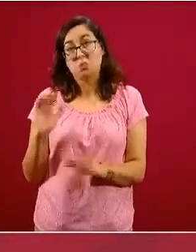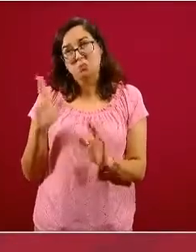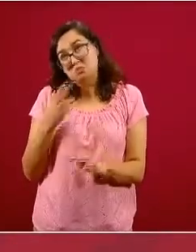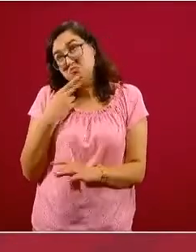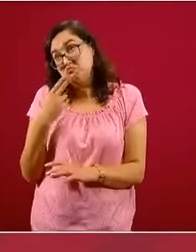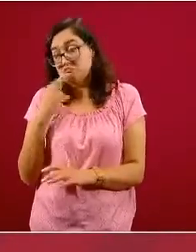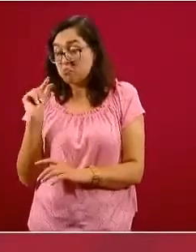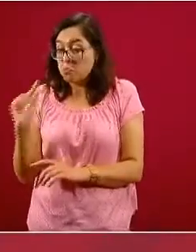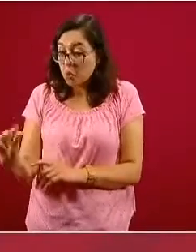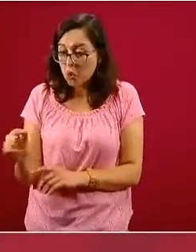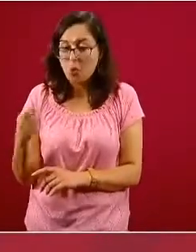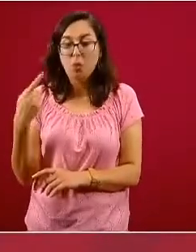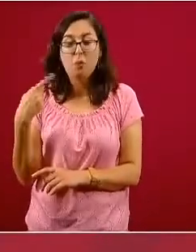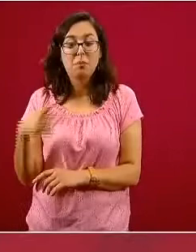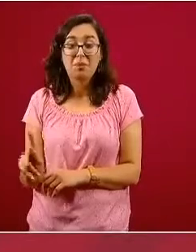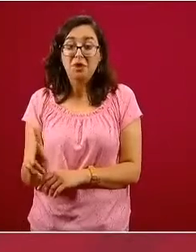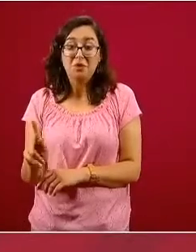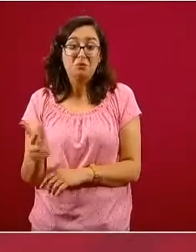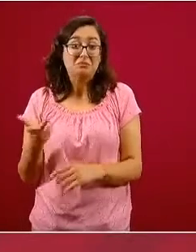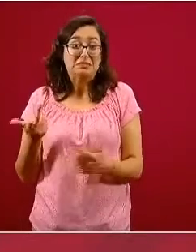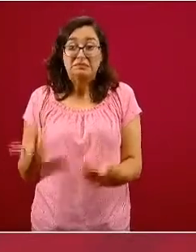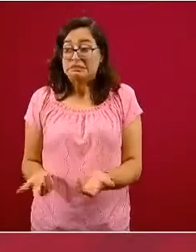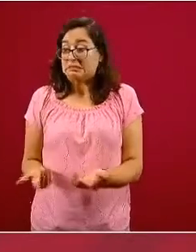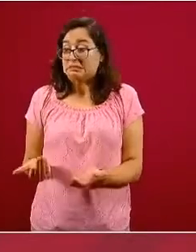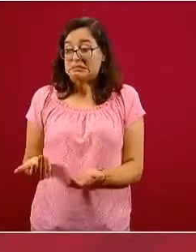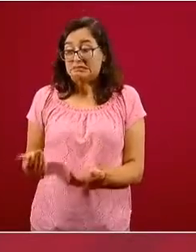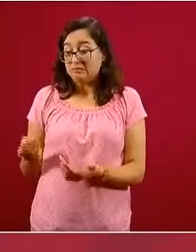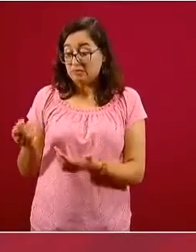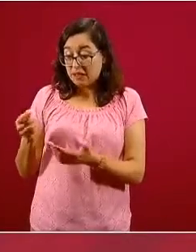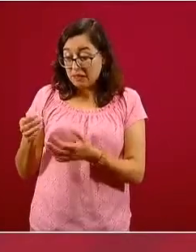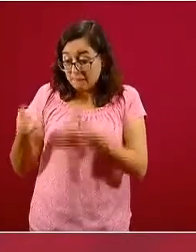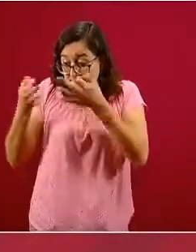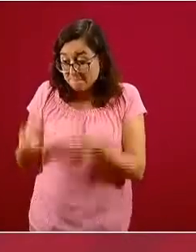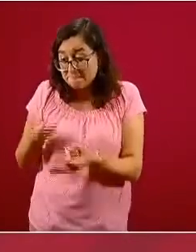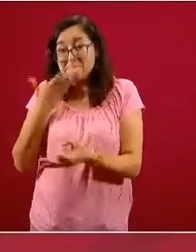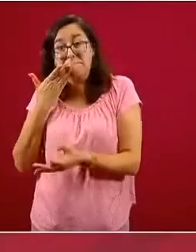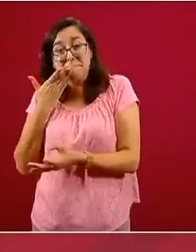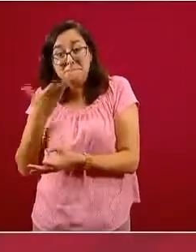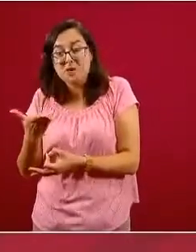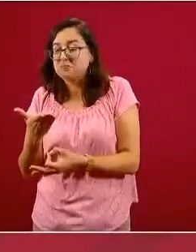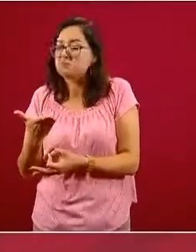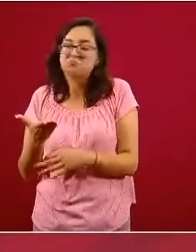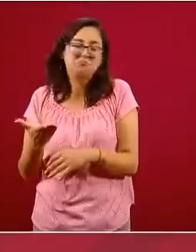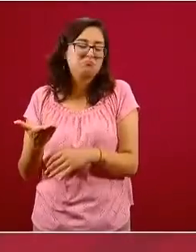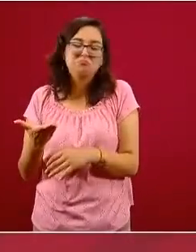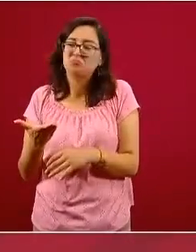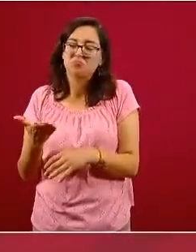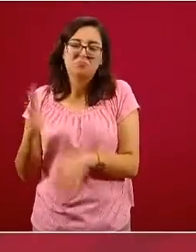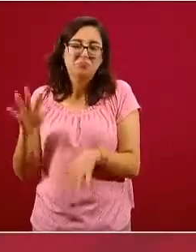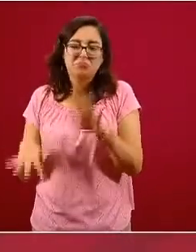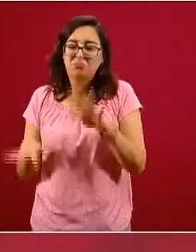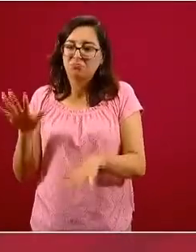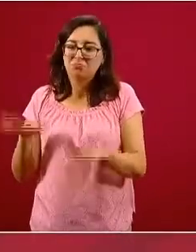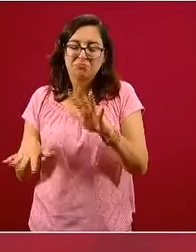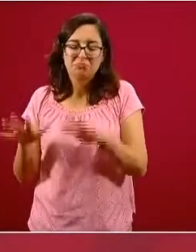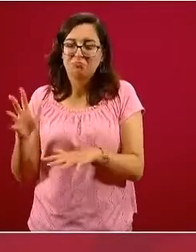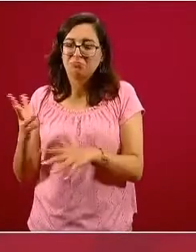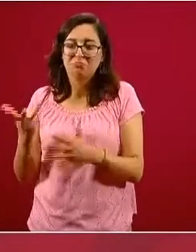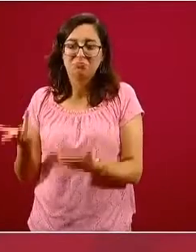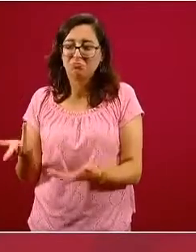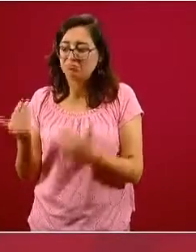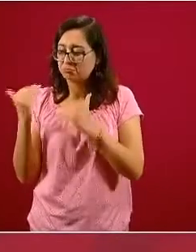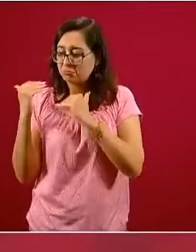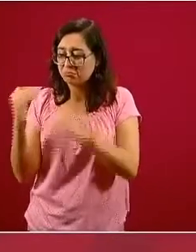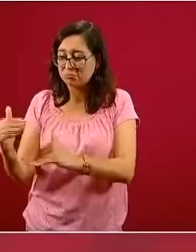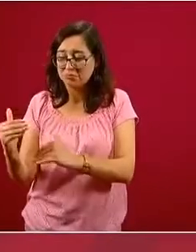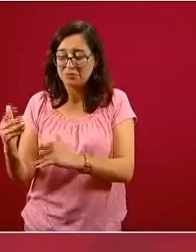SARS-CoV-2. Pero la capacidad es tan limitada y es tan desafortunada la consecuencia de una capacidad